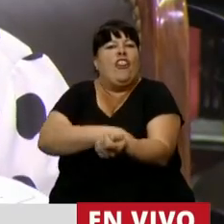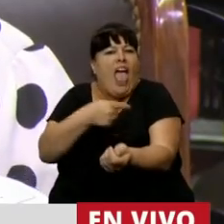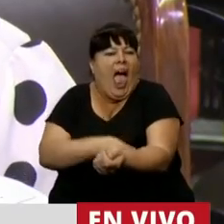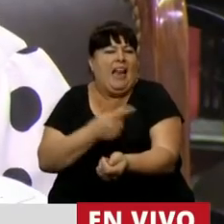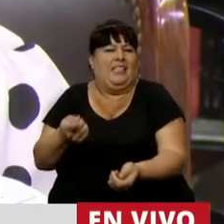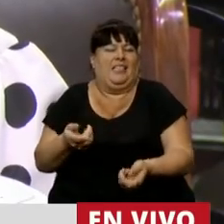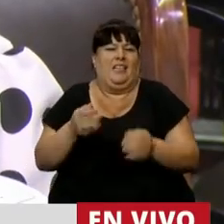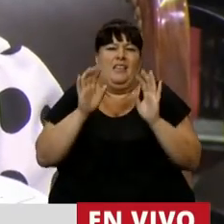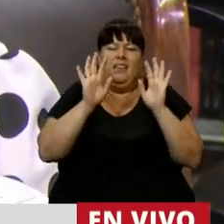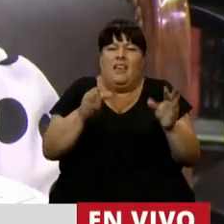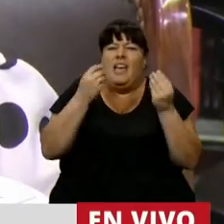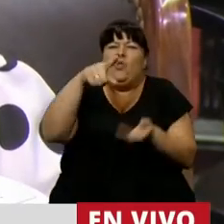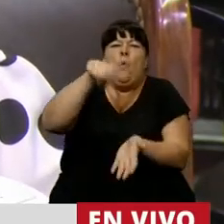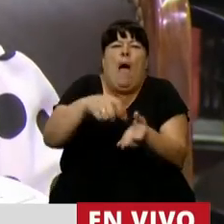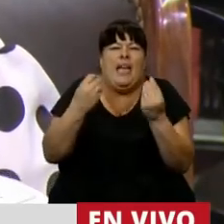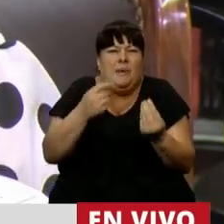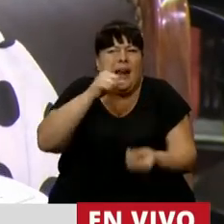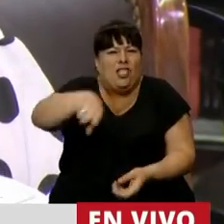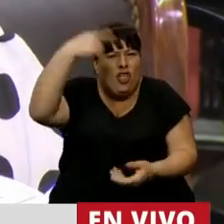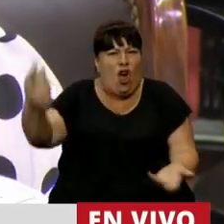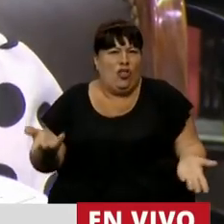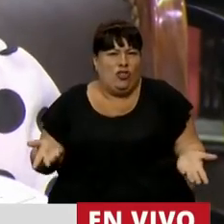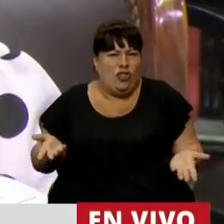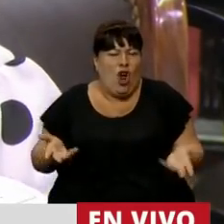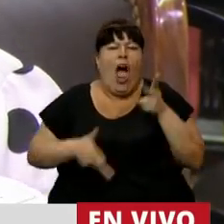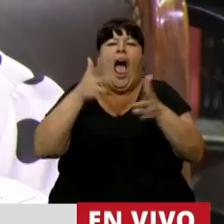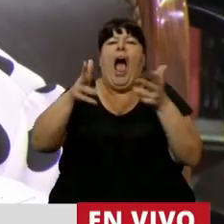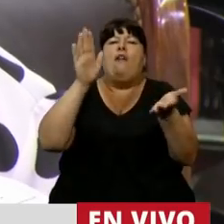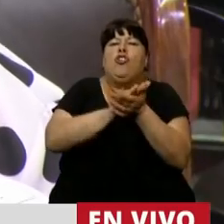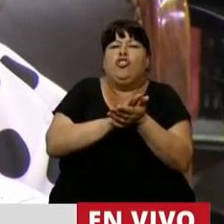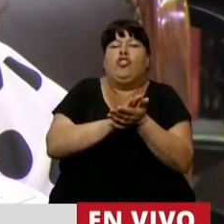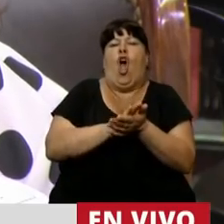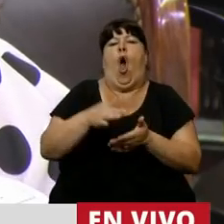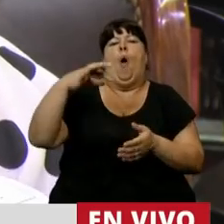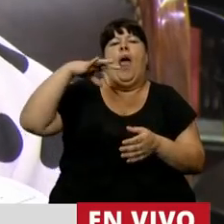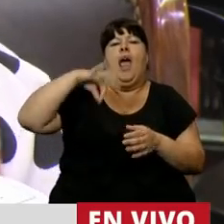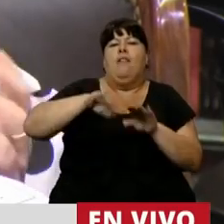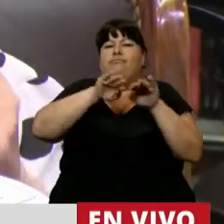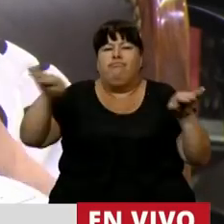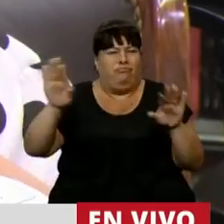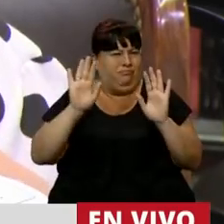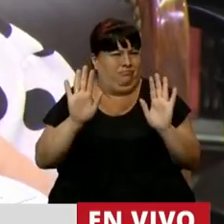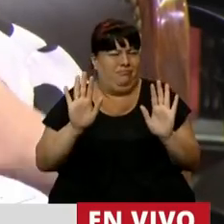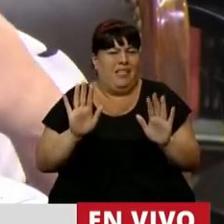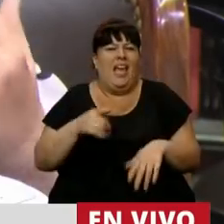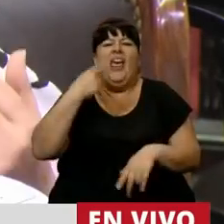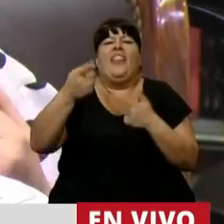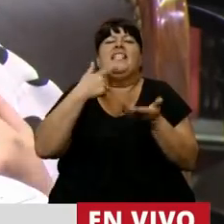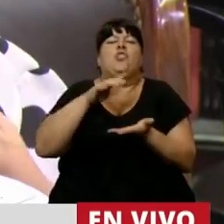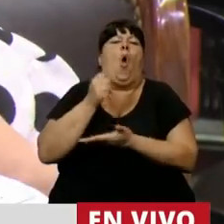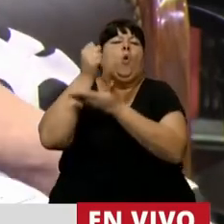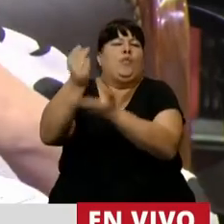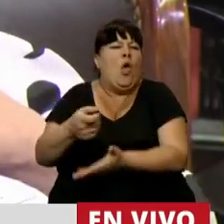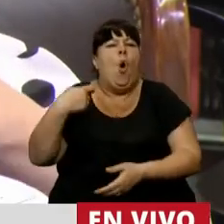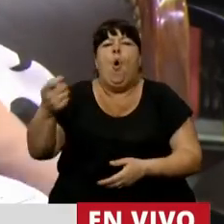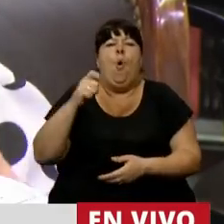diálisis? ¿En qué país viven? Hablan de que les congelaron las tarifas, miren. Hablan de